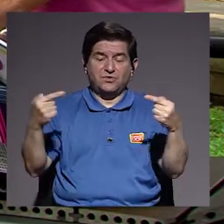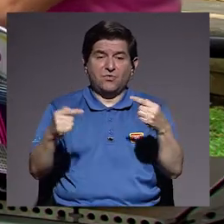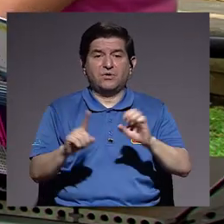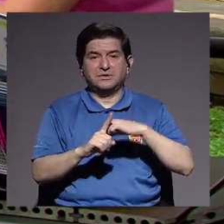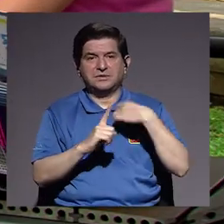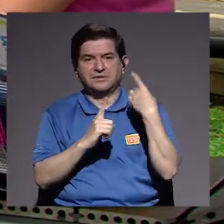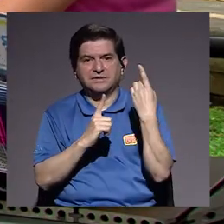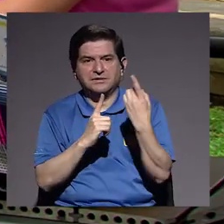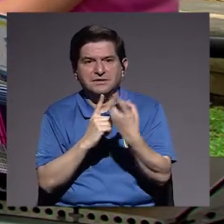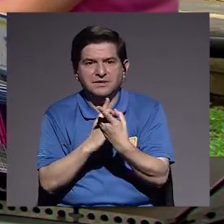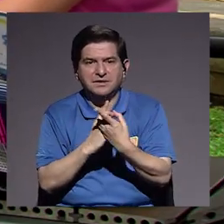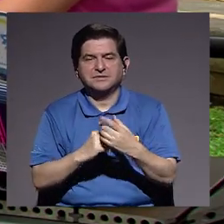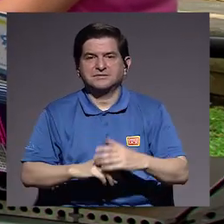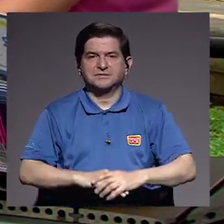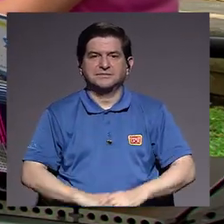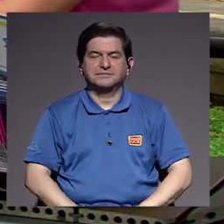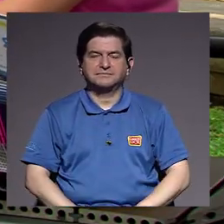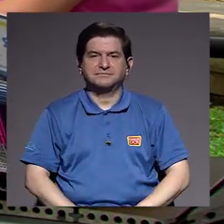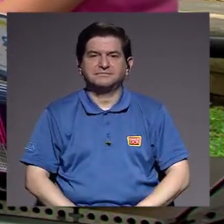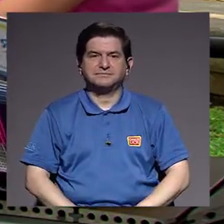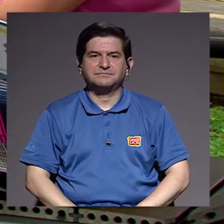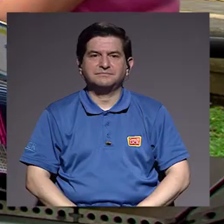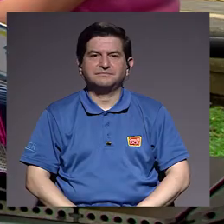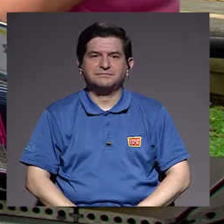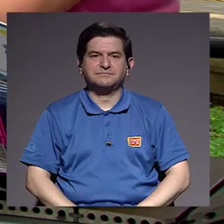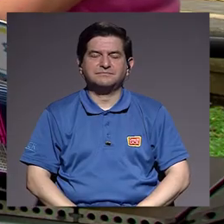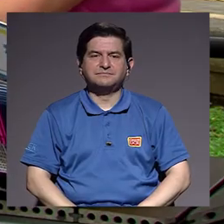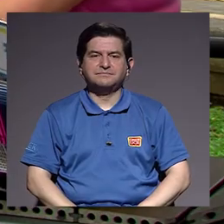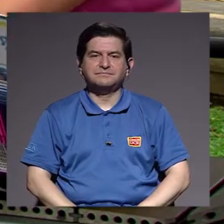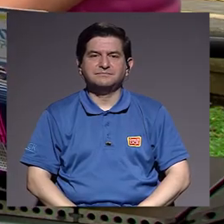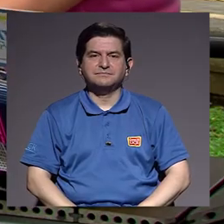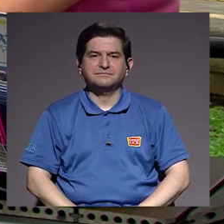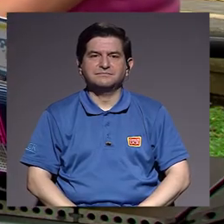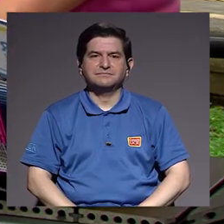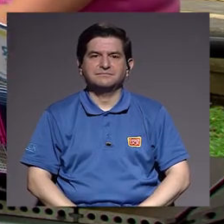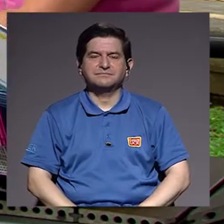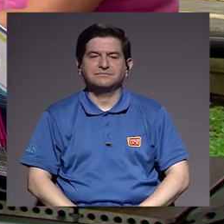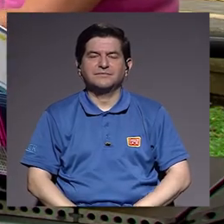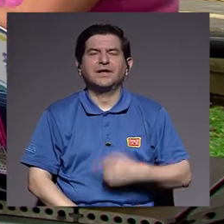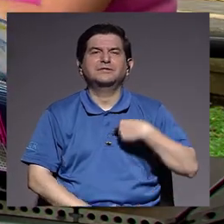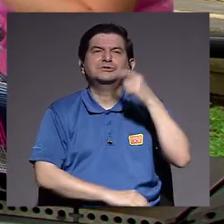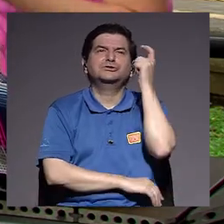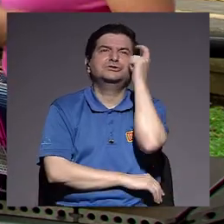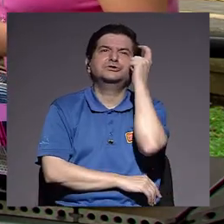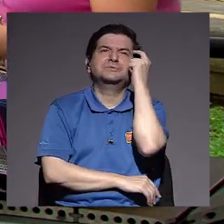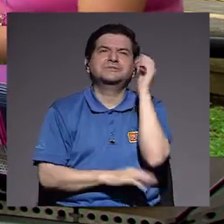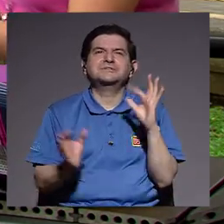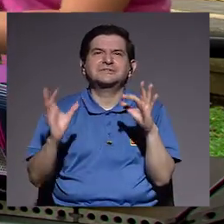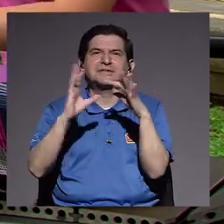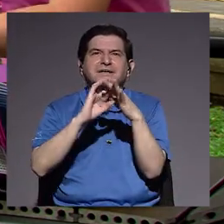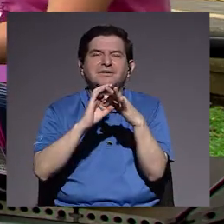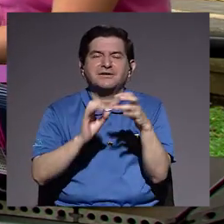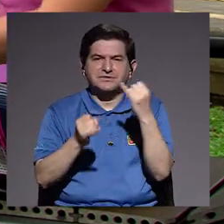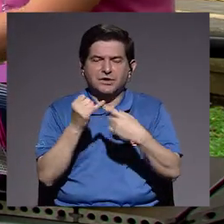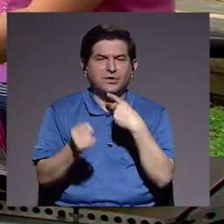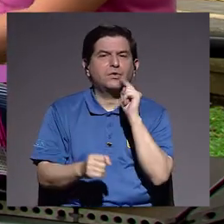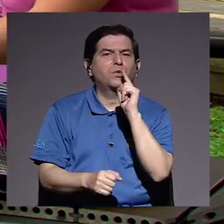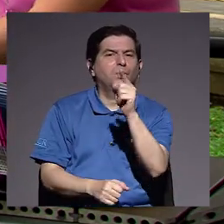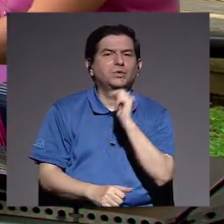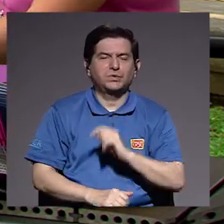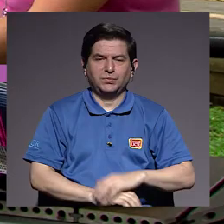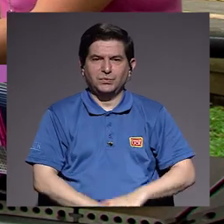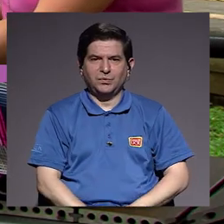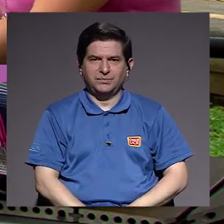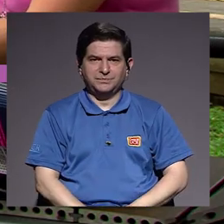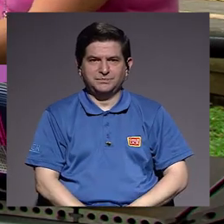Sí, porque, por ejemplo, estaba pensando a propósito de esto último que usted estaba diciendo, uh-huh. que nosotros,